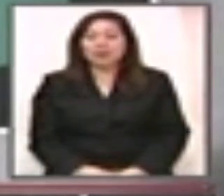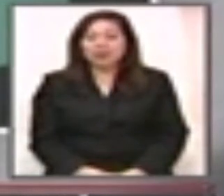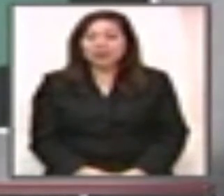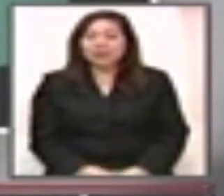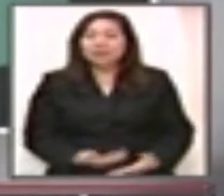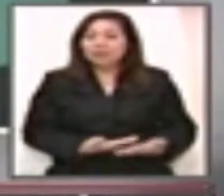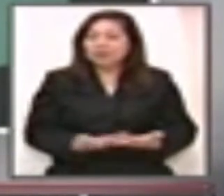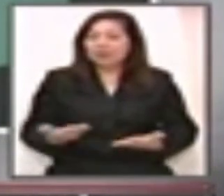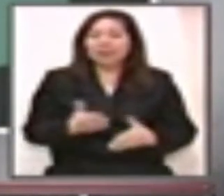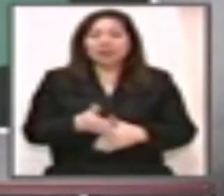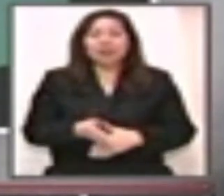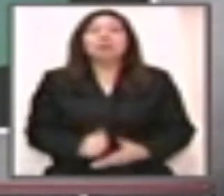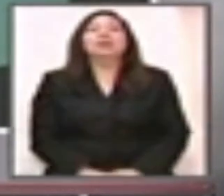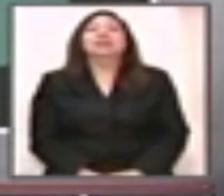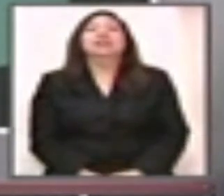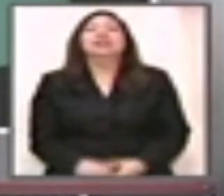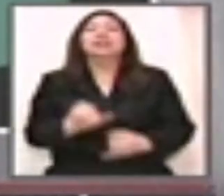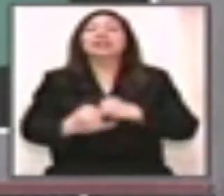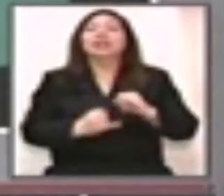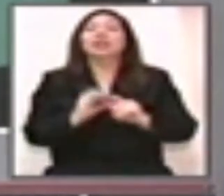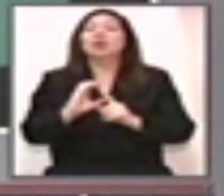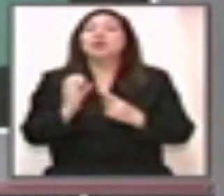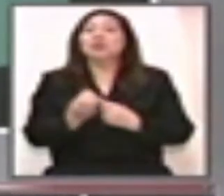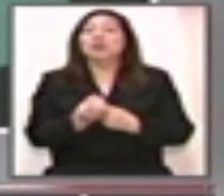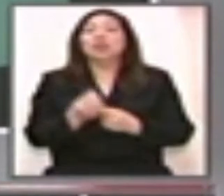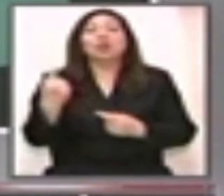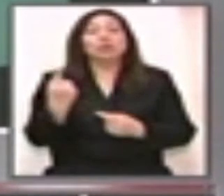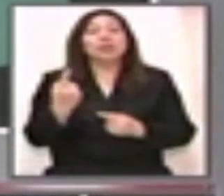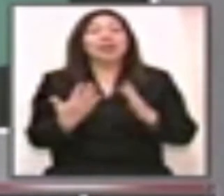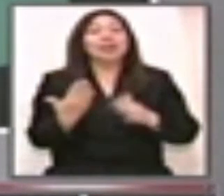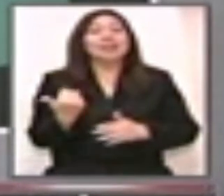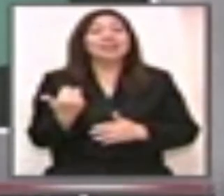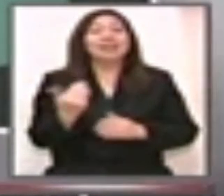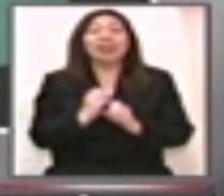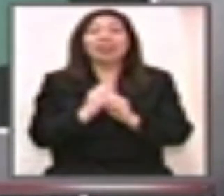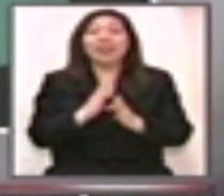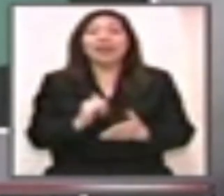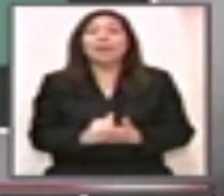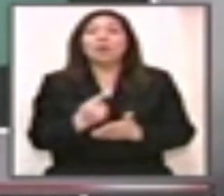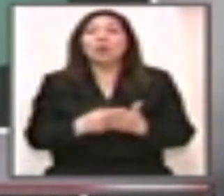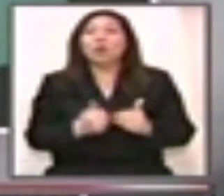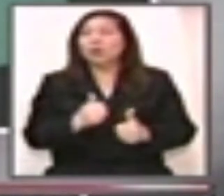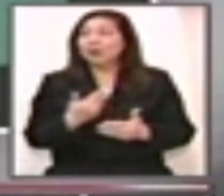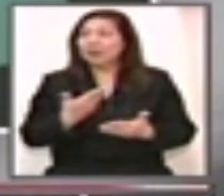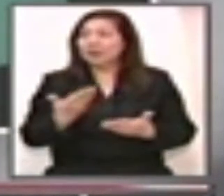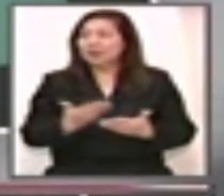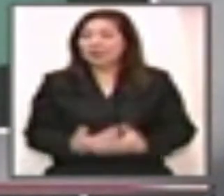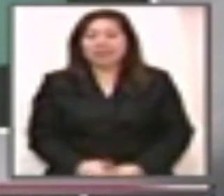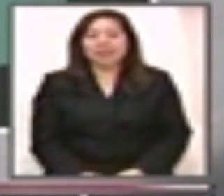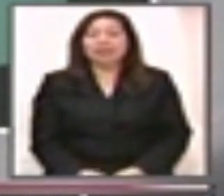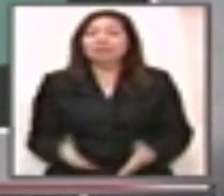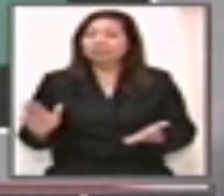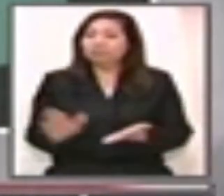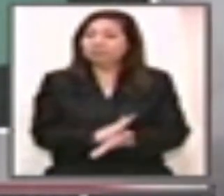Un envío a través de la interoceánica toma solamente 15 días, con lo cual estamos logrando